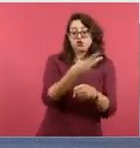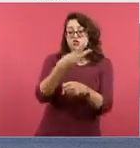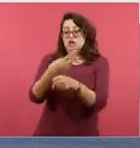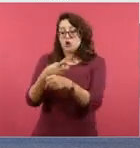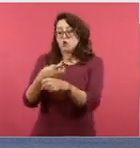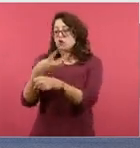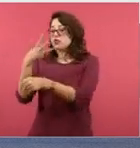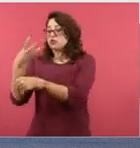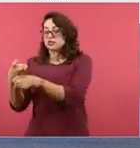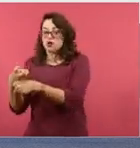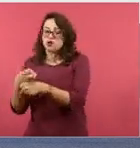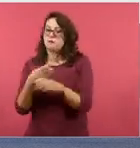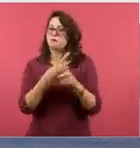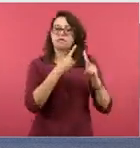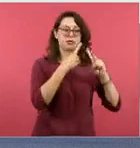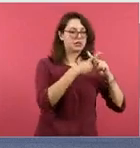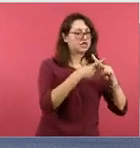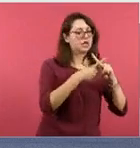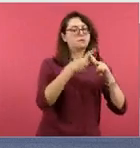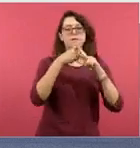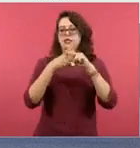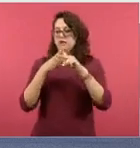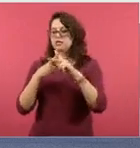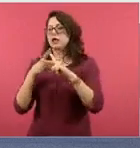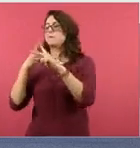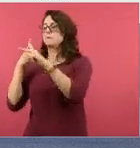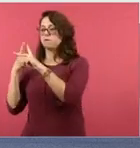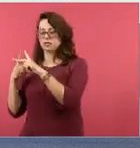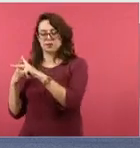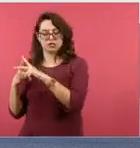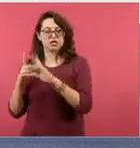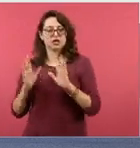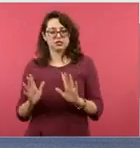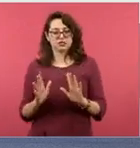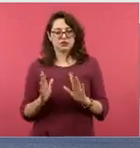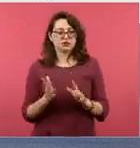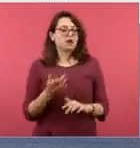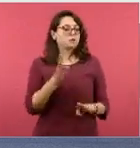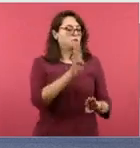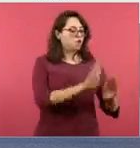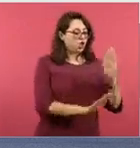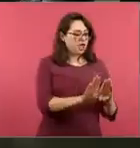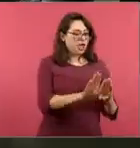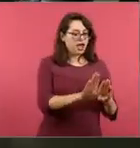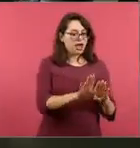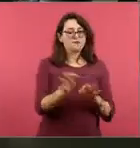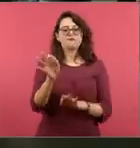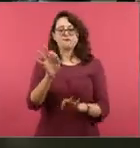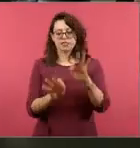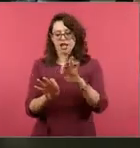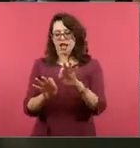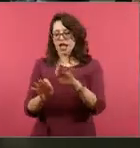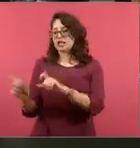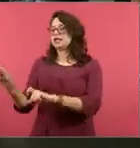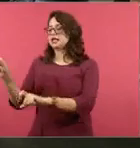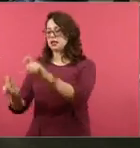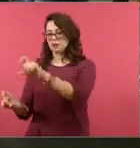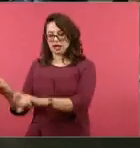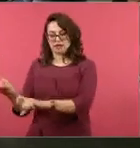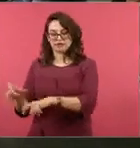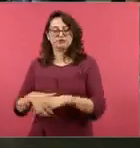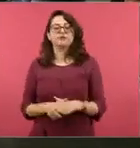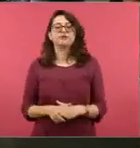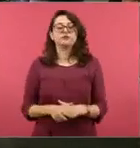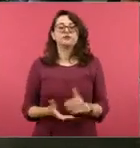3 grados y también vamos a encontrar para el tercer grado a química. El siguiente campo